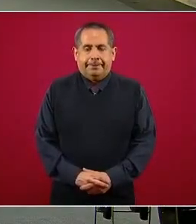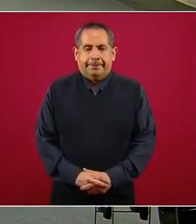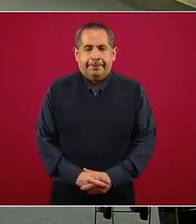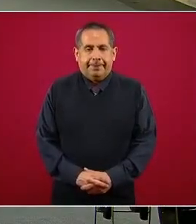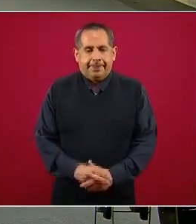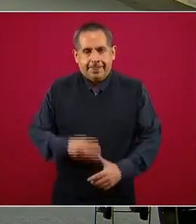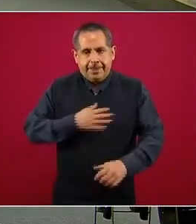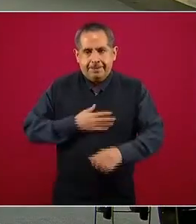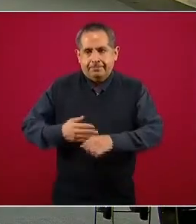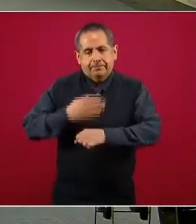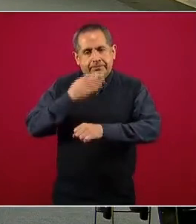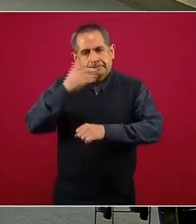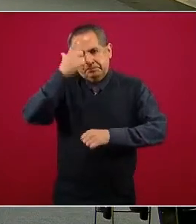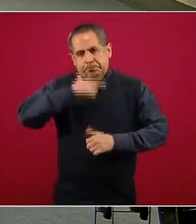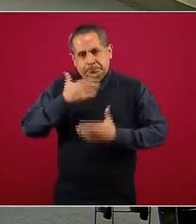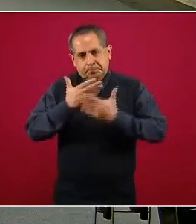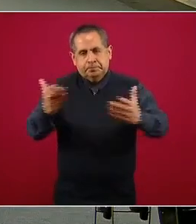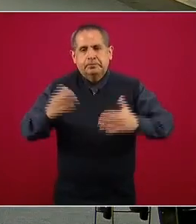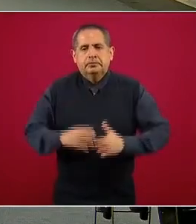Muy buenas noches.